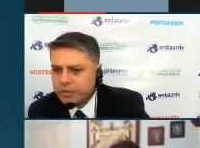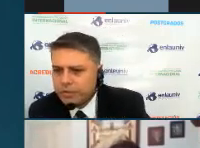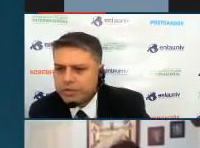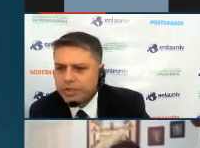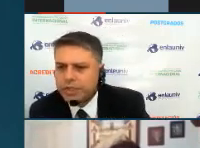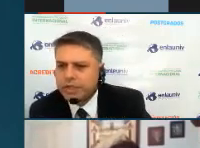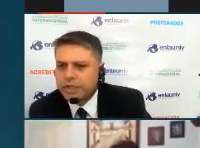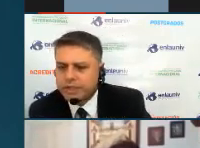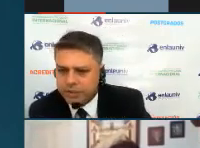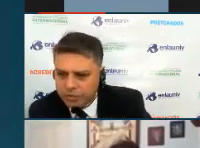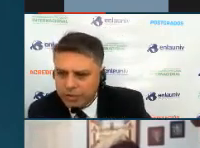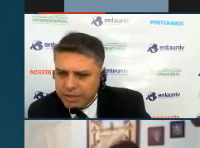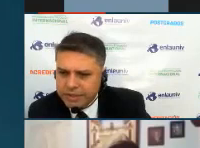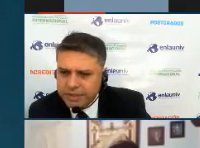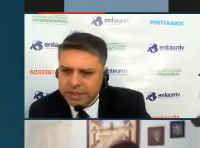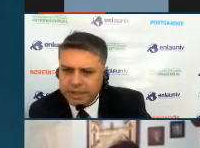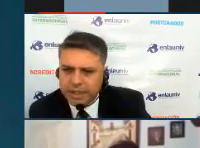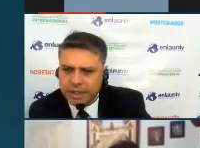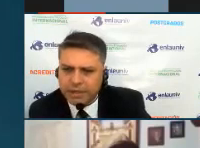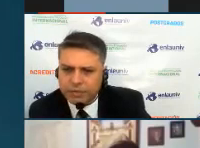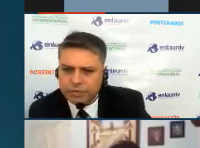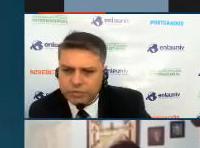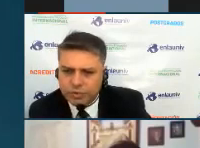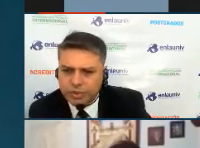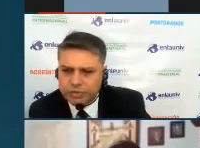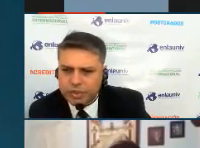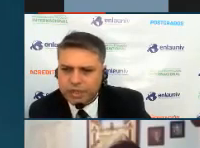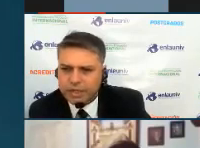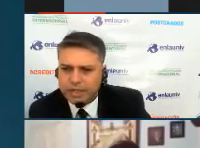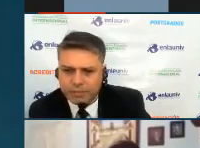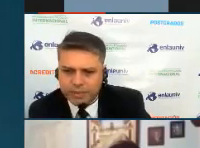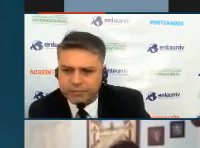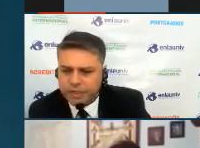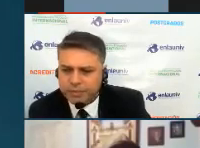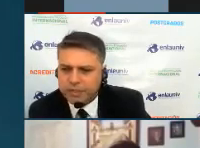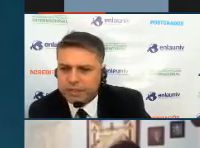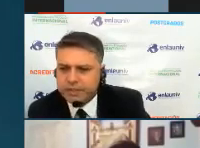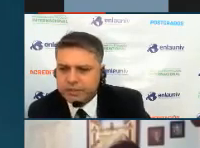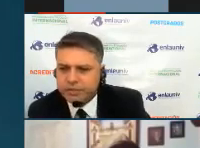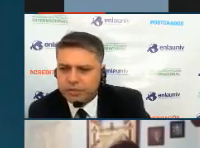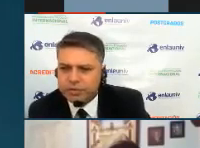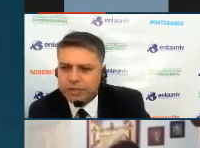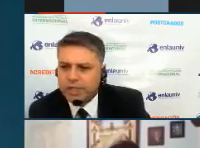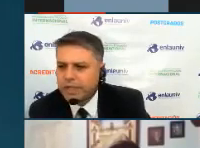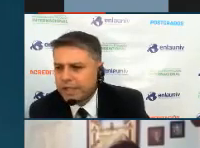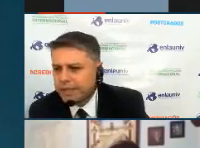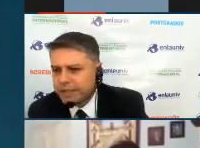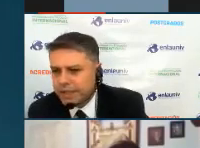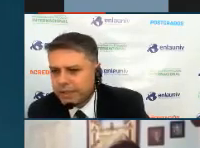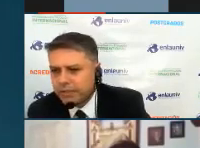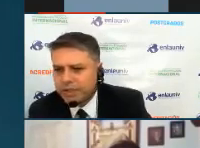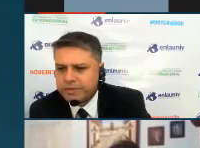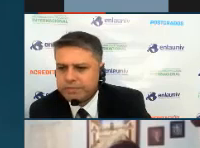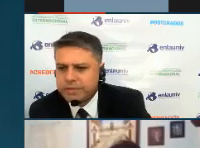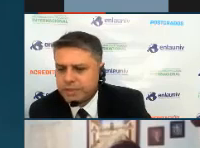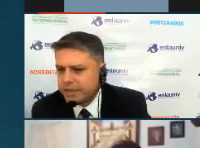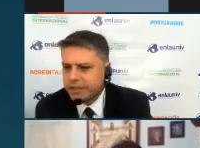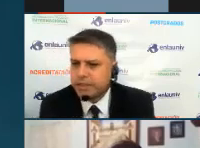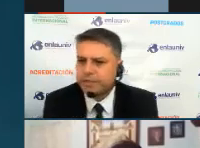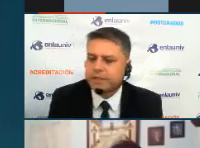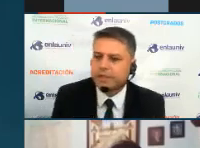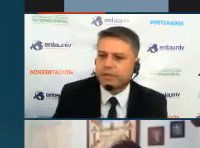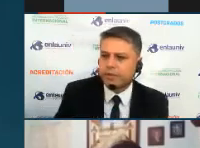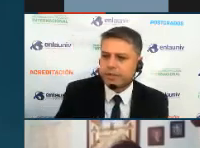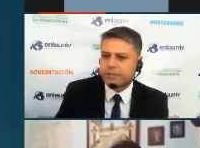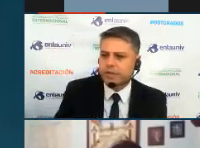artículo 112 y 115 en la Constitución Nacional, específicamente en el 112, la libertad de comercio. Si